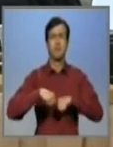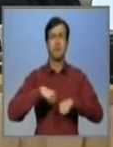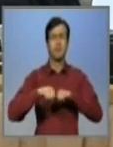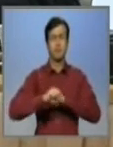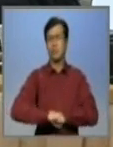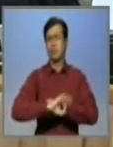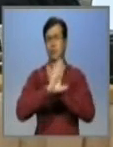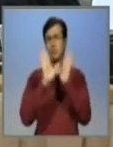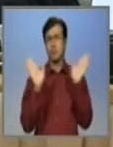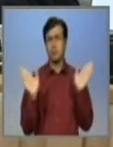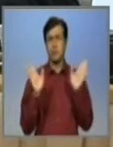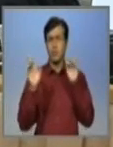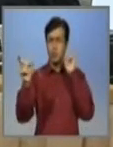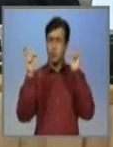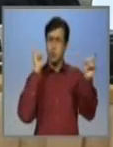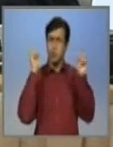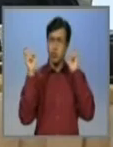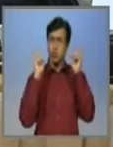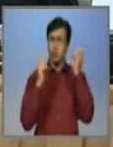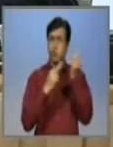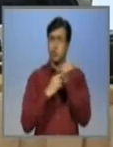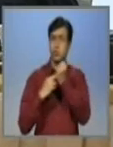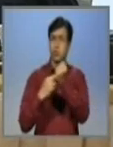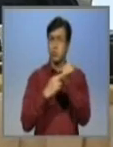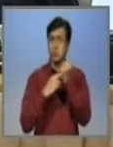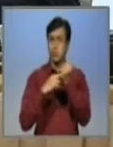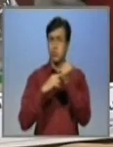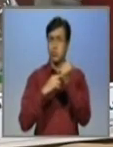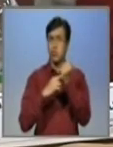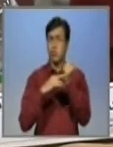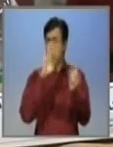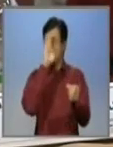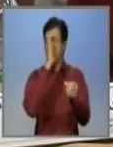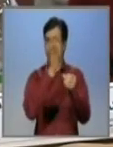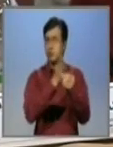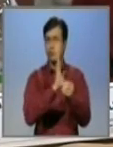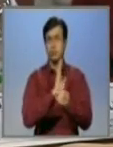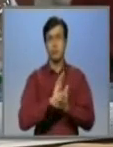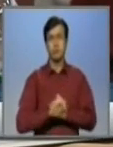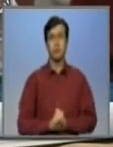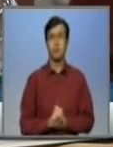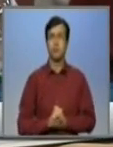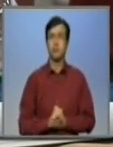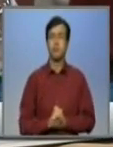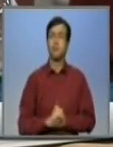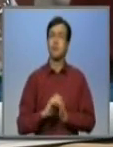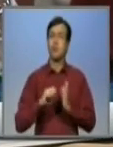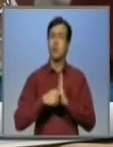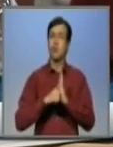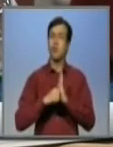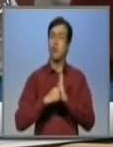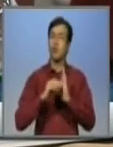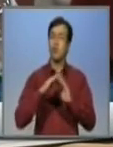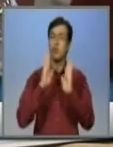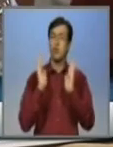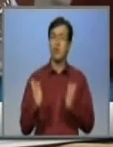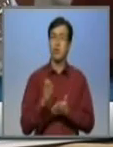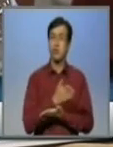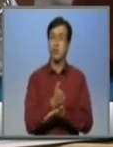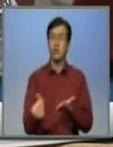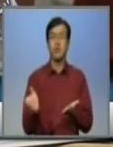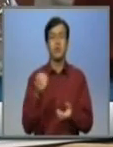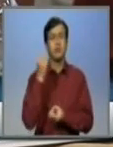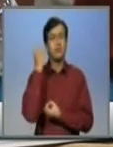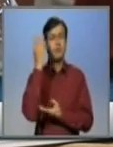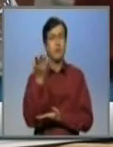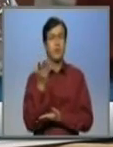claramente control de los recursos y objetivos. Es evidente, señor Contralor, que existe una especie